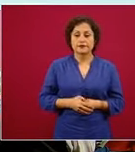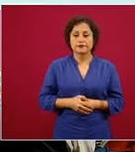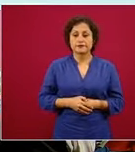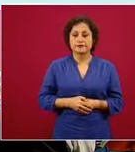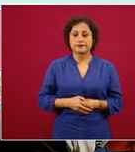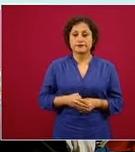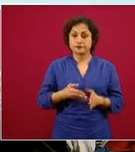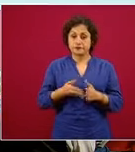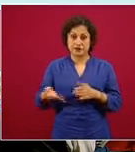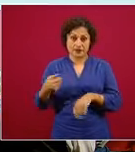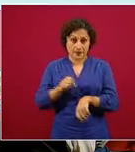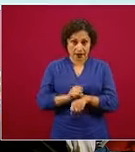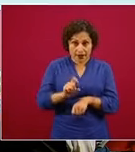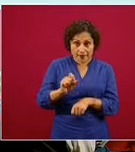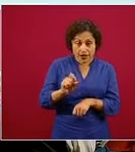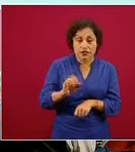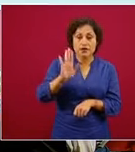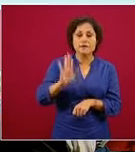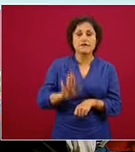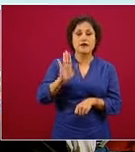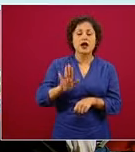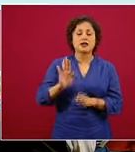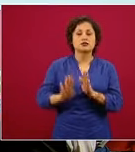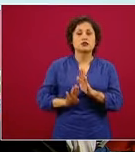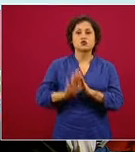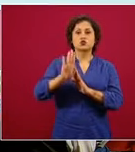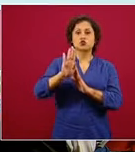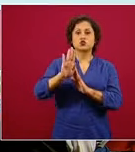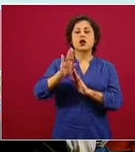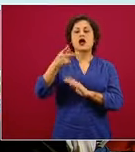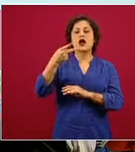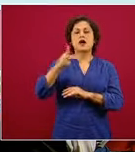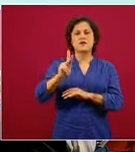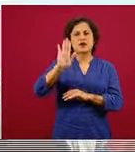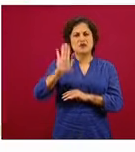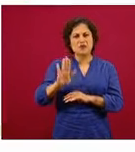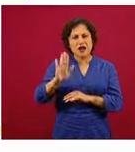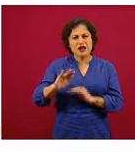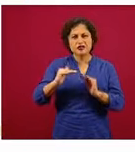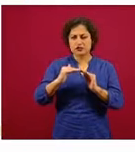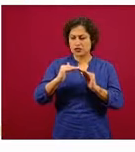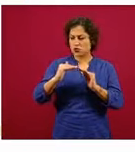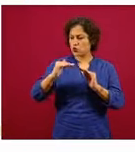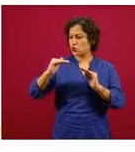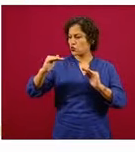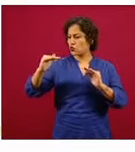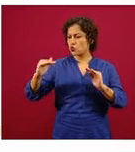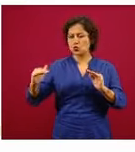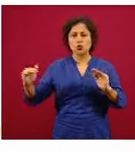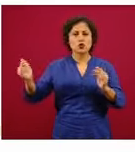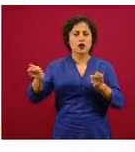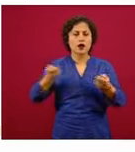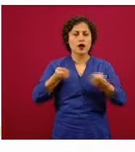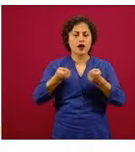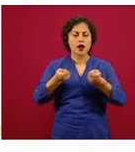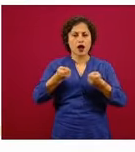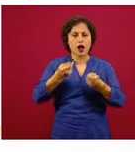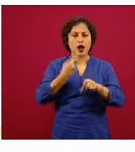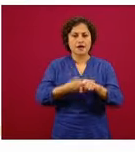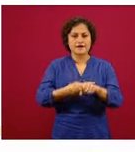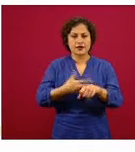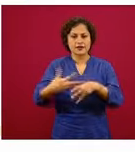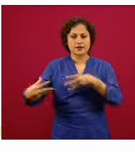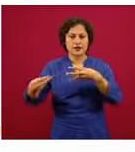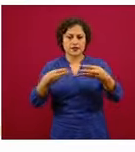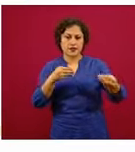semana 20 podría haberse alcanzado un primer pico, sin embargo más bien pareciera un control en la transmisión, en la epidemia,